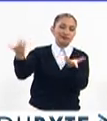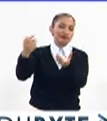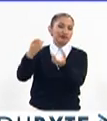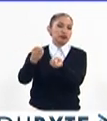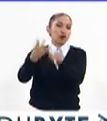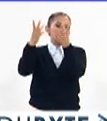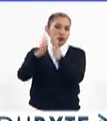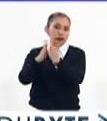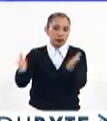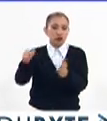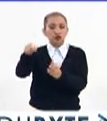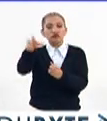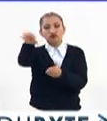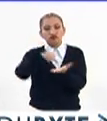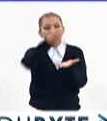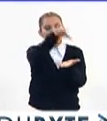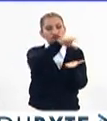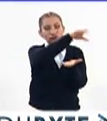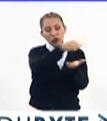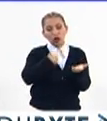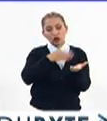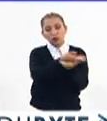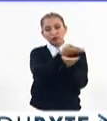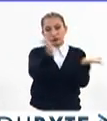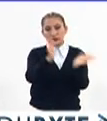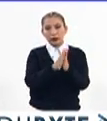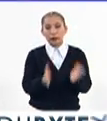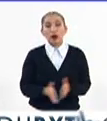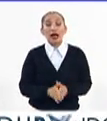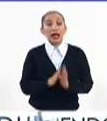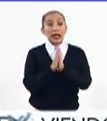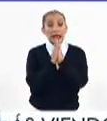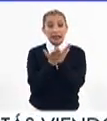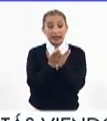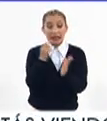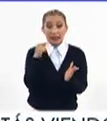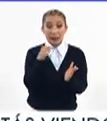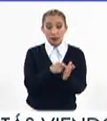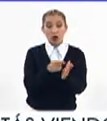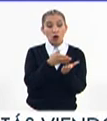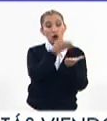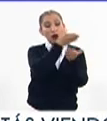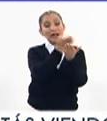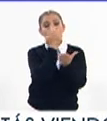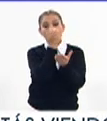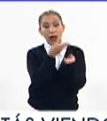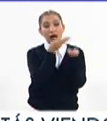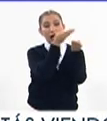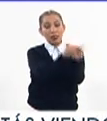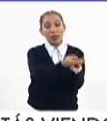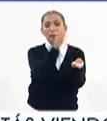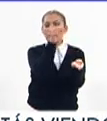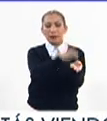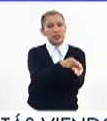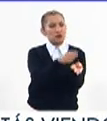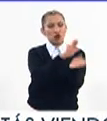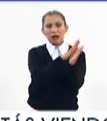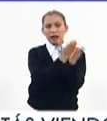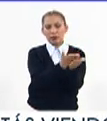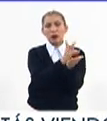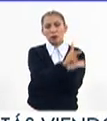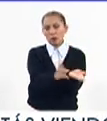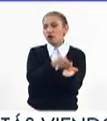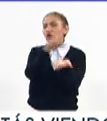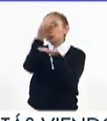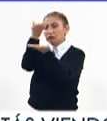X cantidad, nosotros damos los libros. El libro que va a las escuelas públicas es el mismo libro